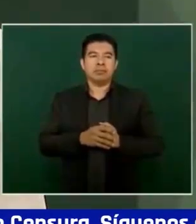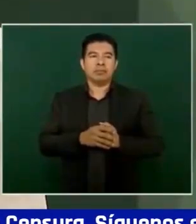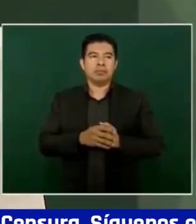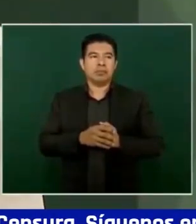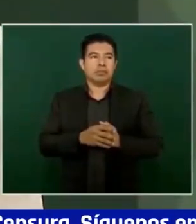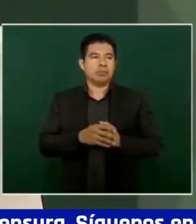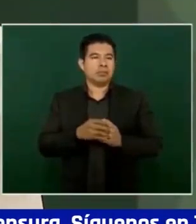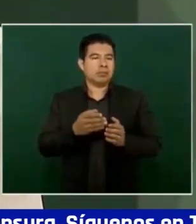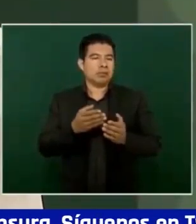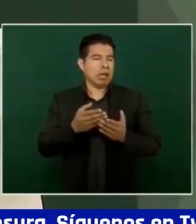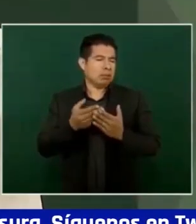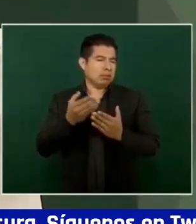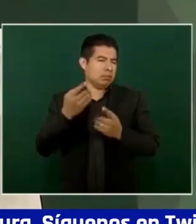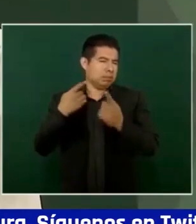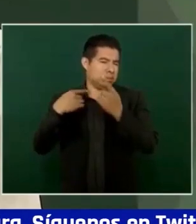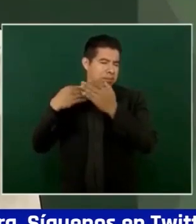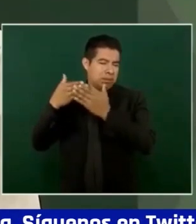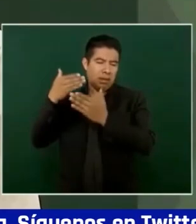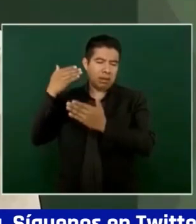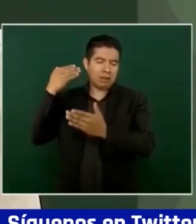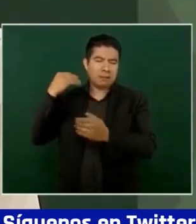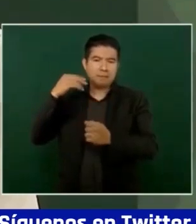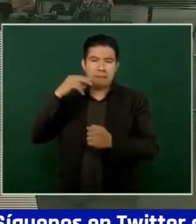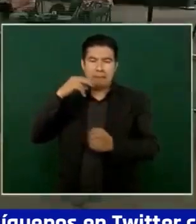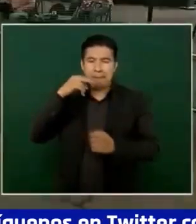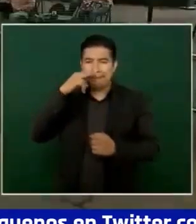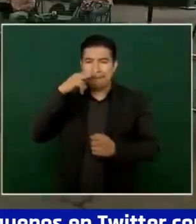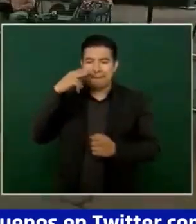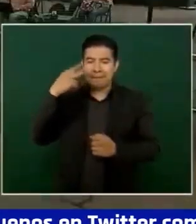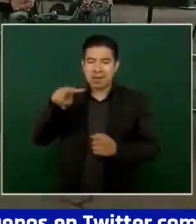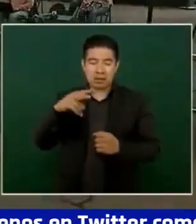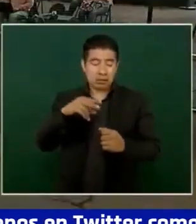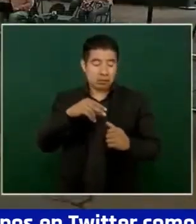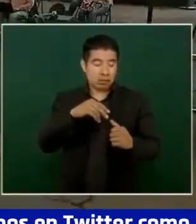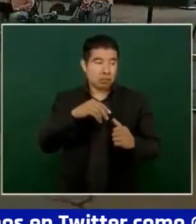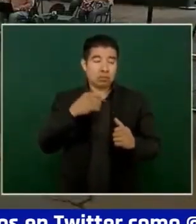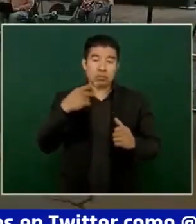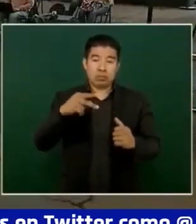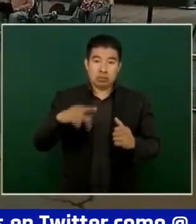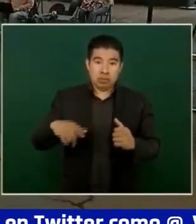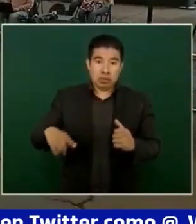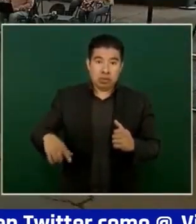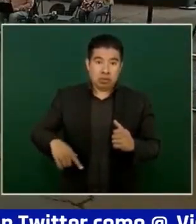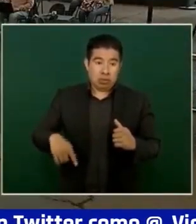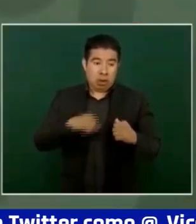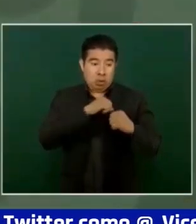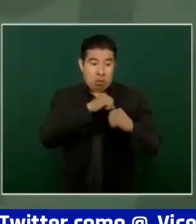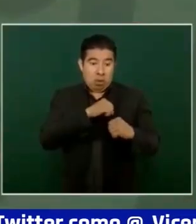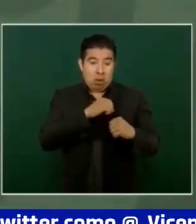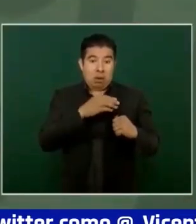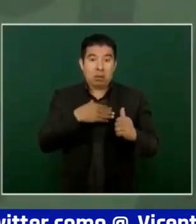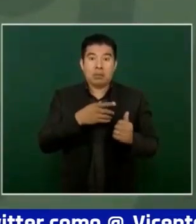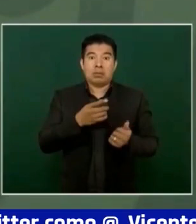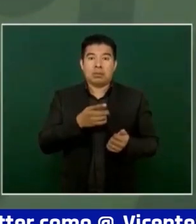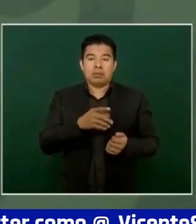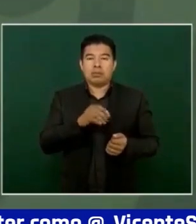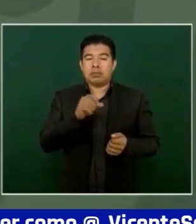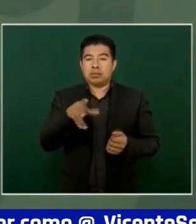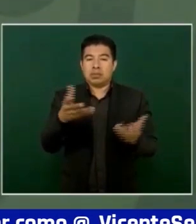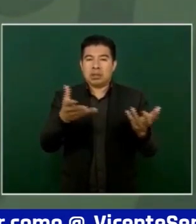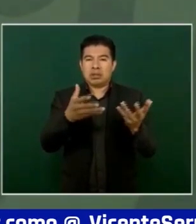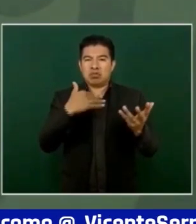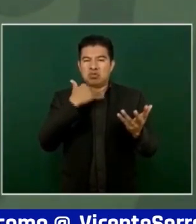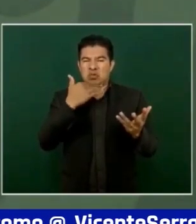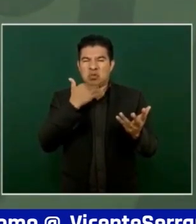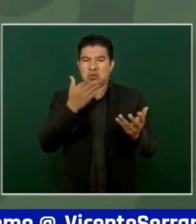que fueron sorprendidos por esos legisladores europeos. Pues no es cierto lo que dicen, dice que es completamente